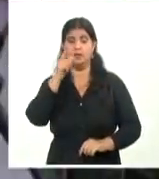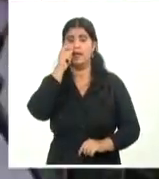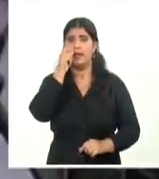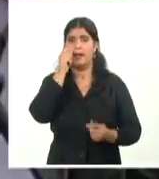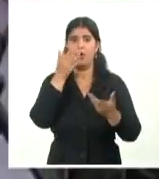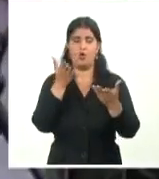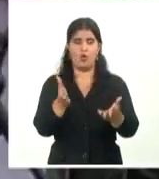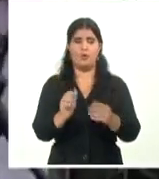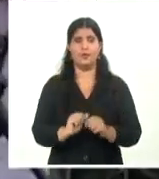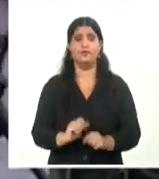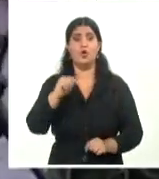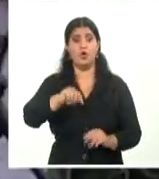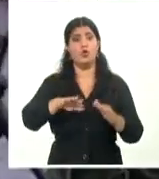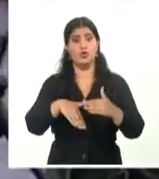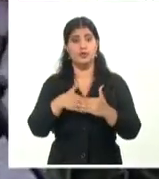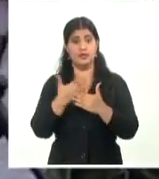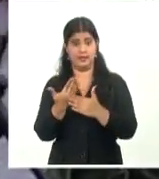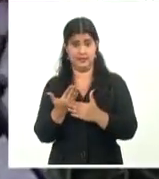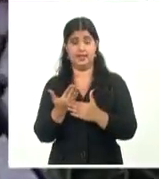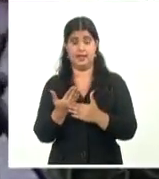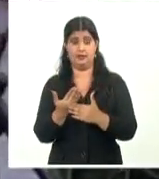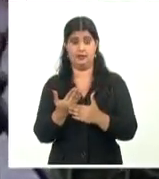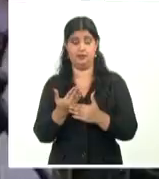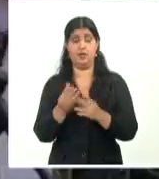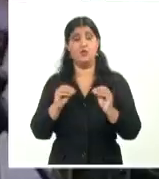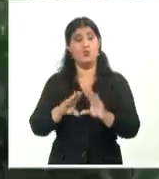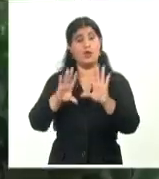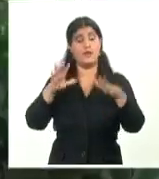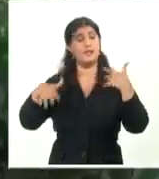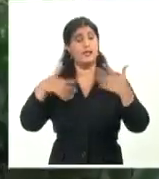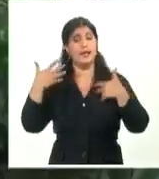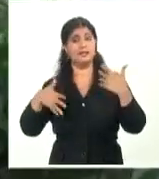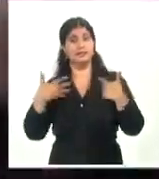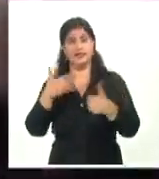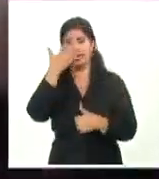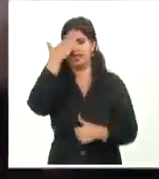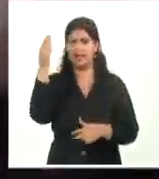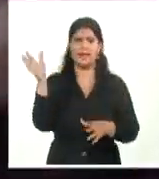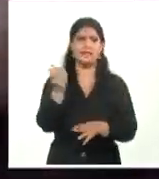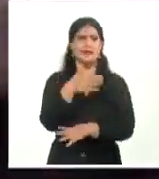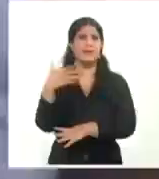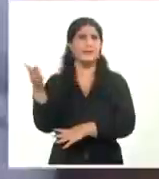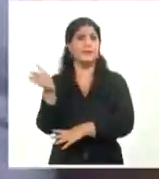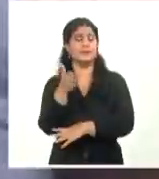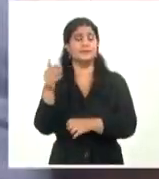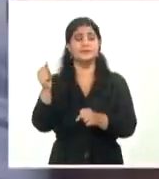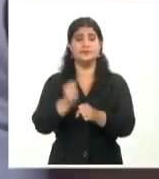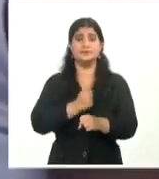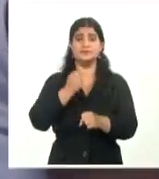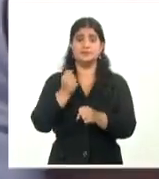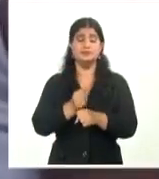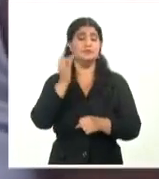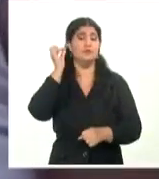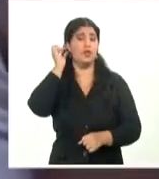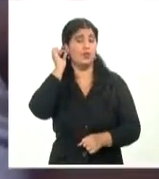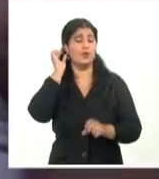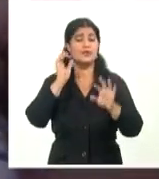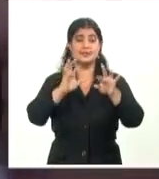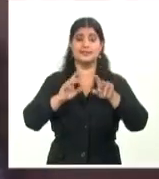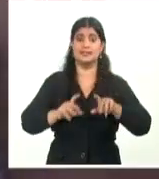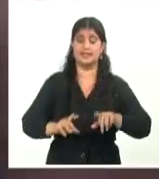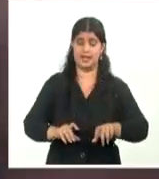La sección sindical del fondo agradeció por su fiel y certero acompañamiento a quien se desempeñó como secretaria general del Sindicato de Trabajadores